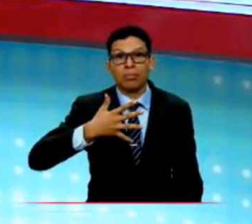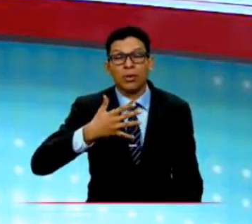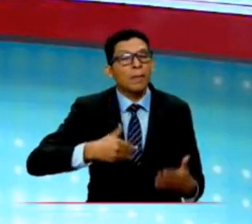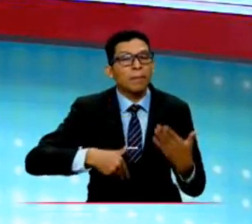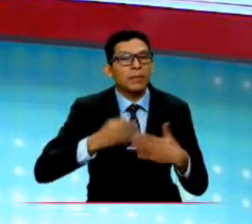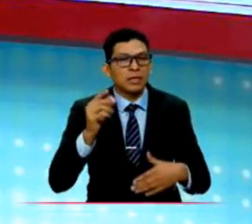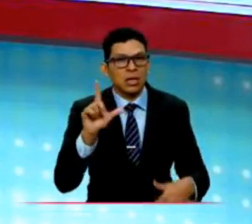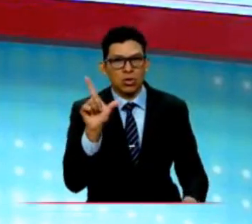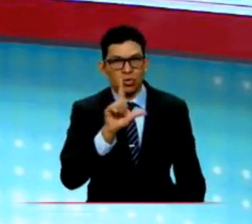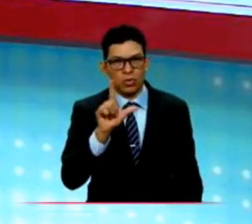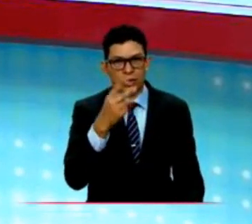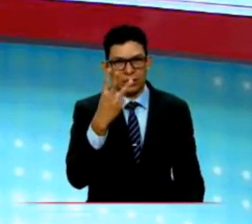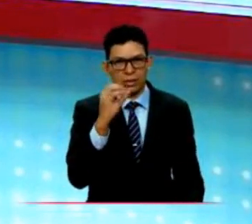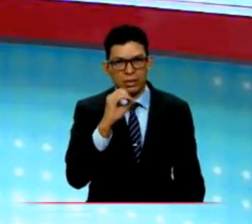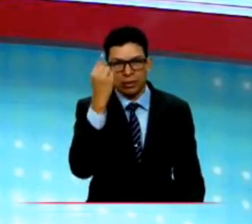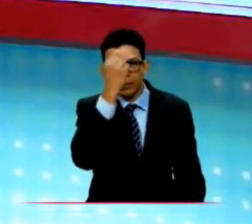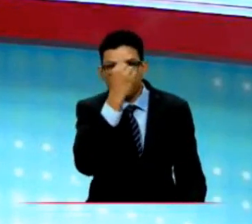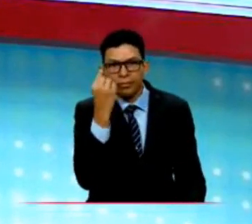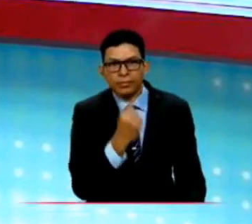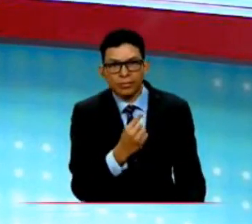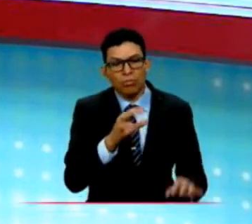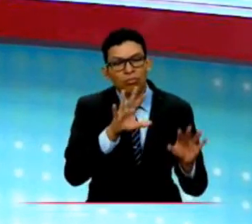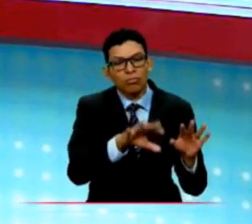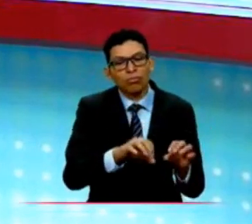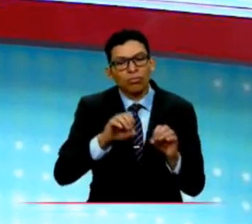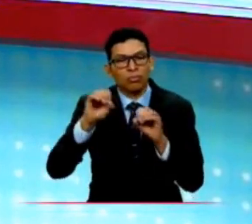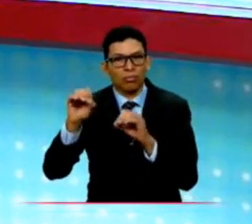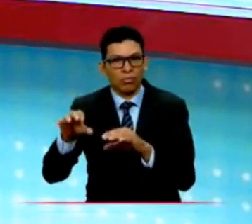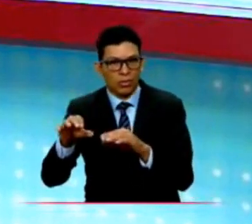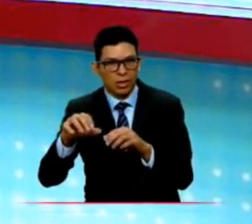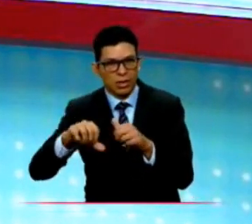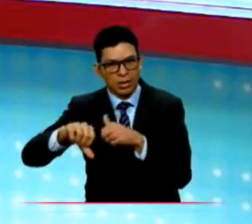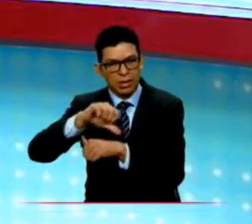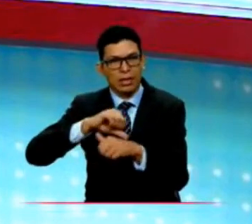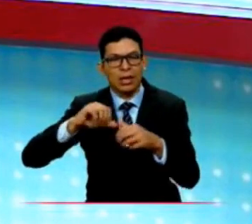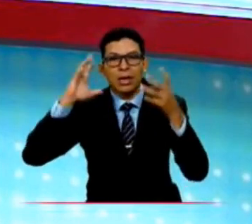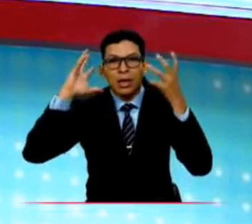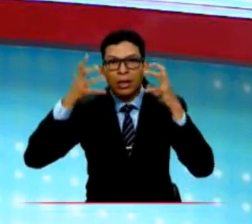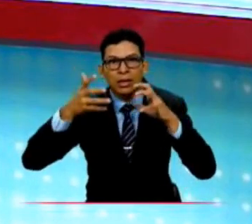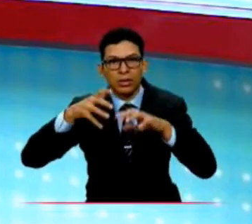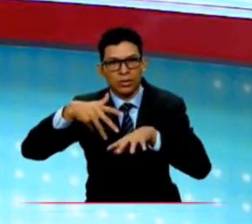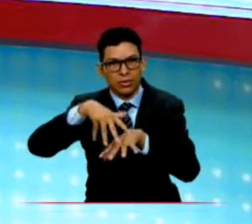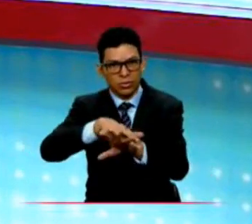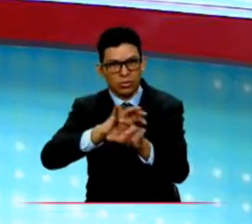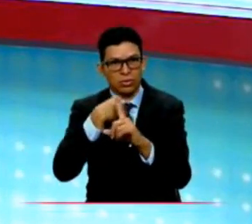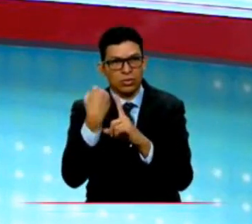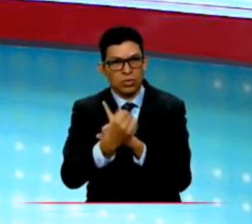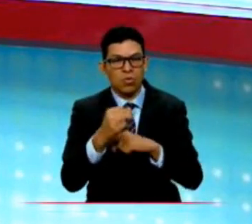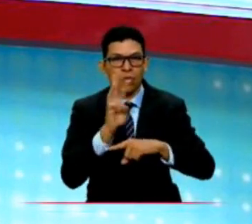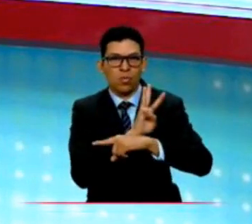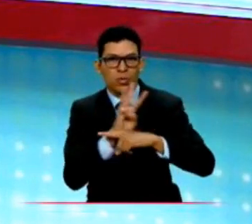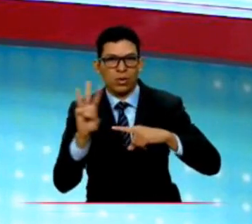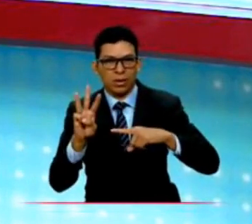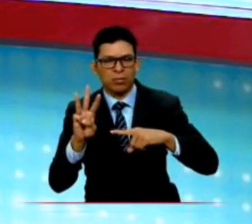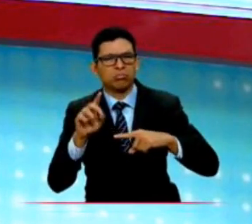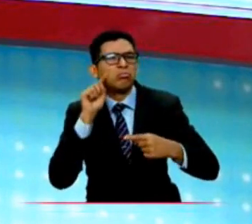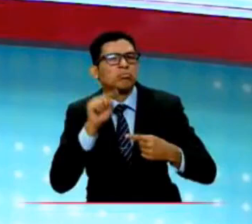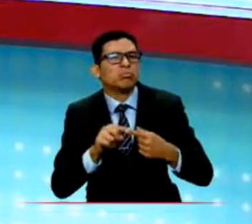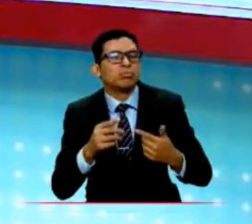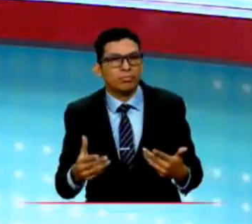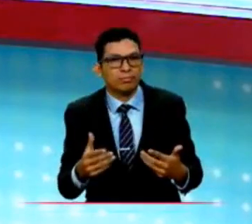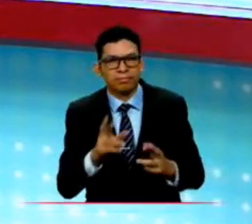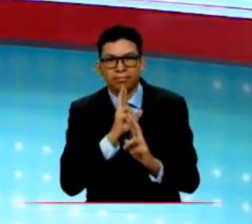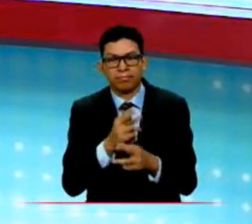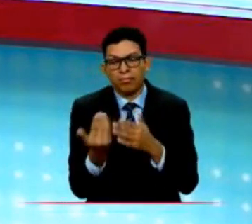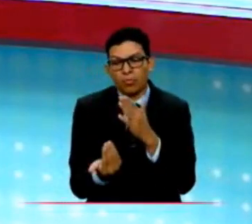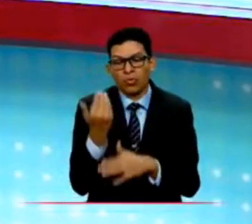partir del lunes 30 de septiembre trasladará su emisión a las redes sociales y su portal web. La apuesta del informativo es responder